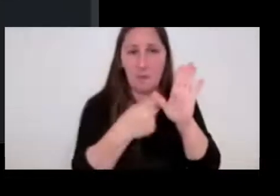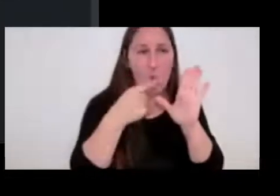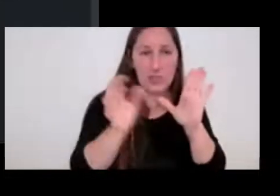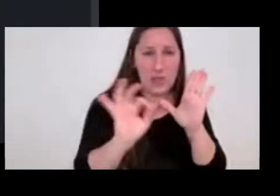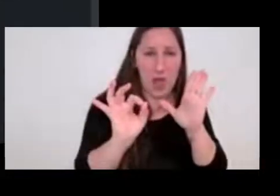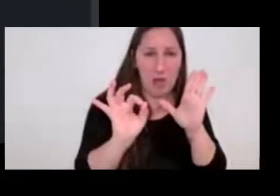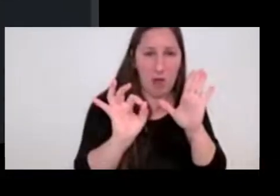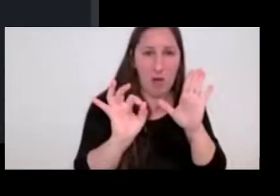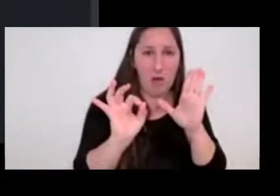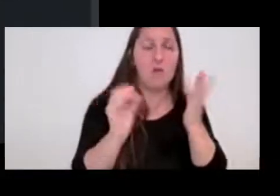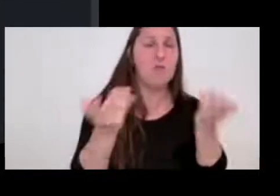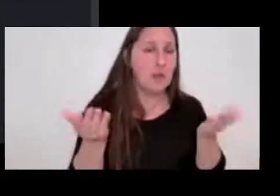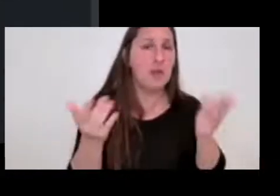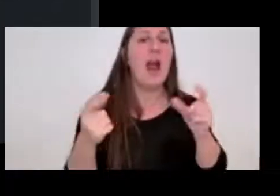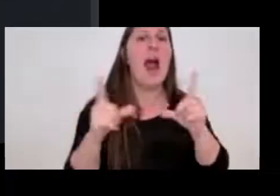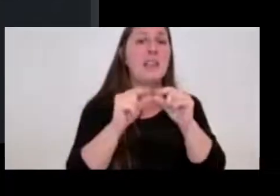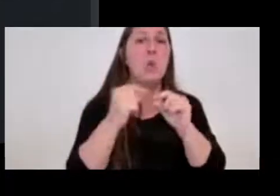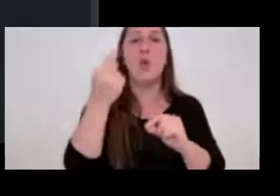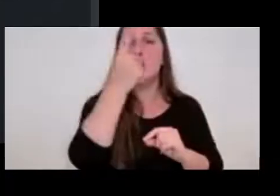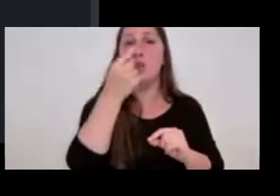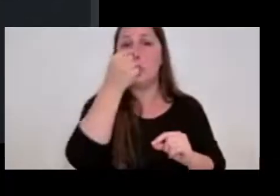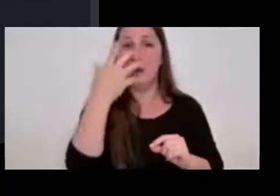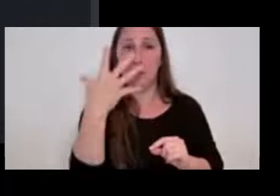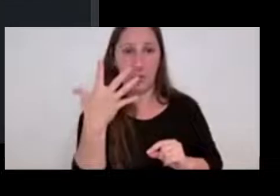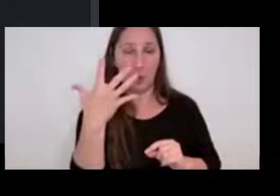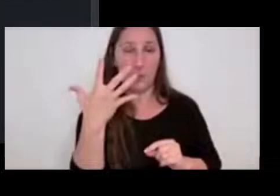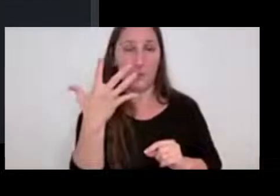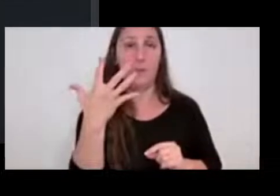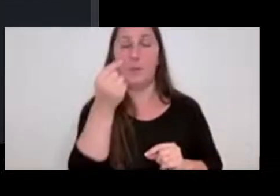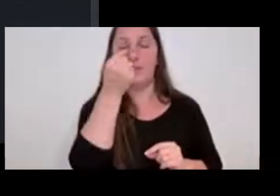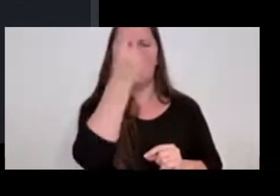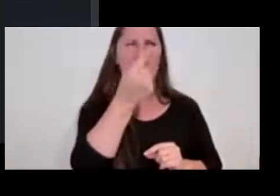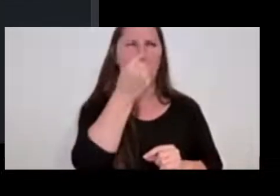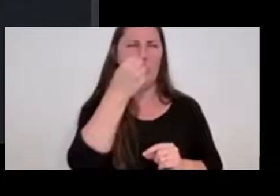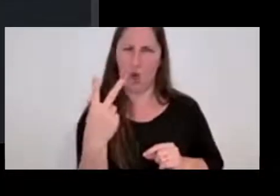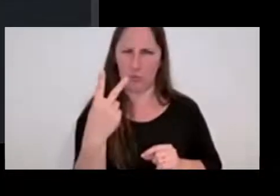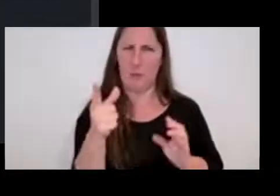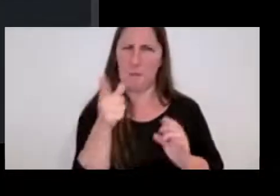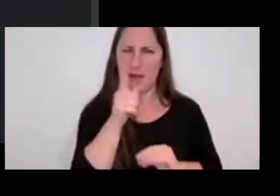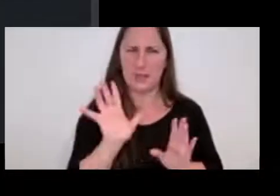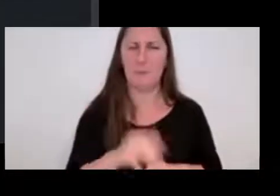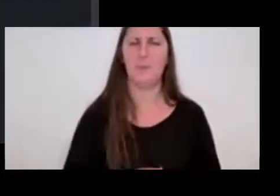puede pedir, en función del artículo 120 y pico de la ley de contrato de trabajo. 122 creo que es, 123, no me acuerdo.